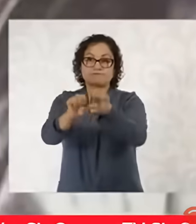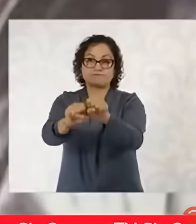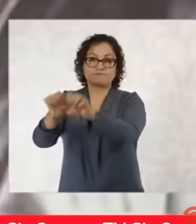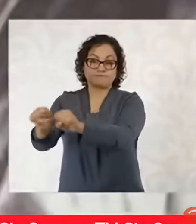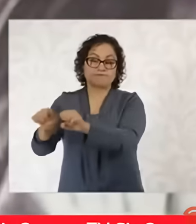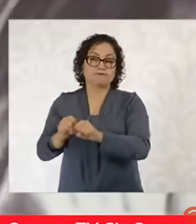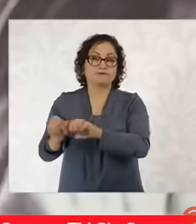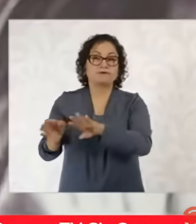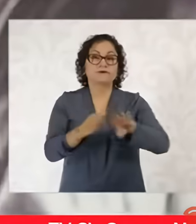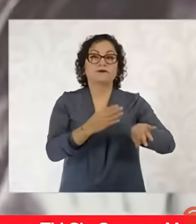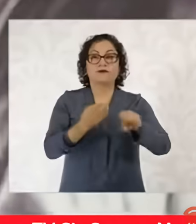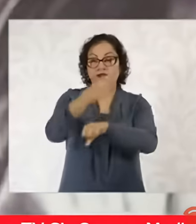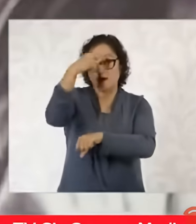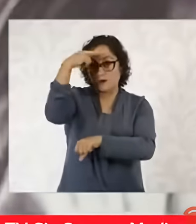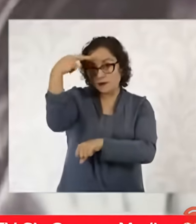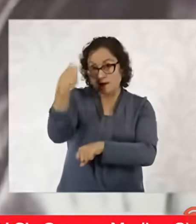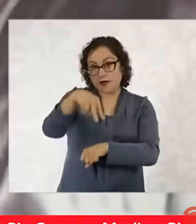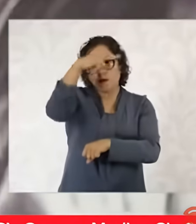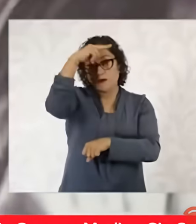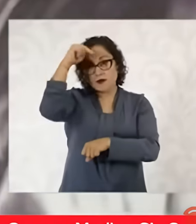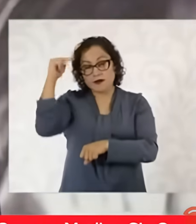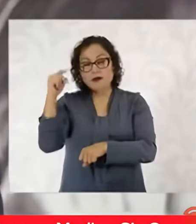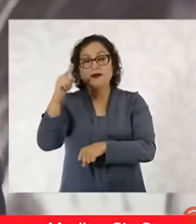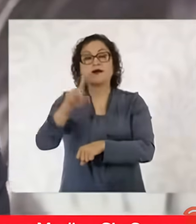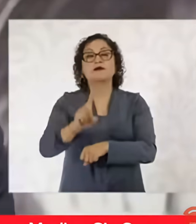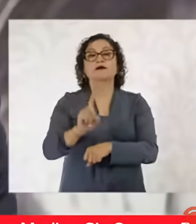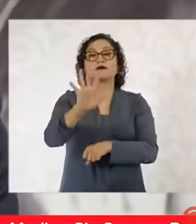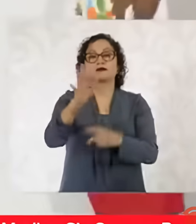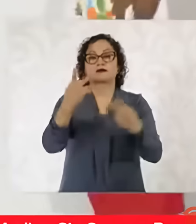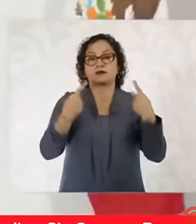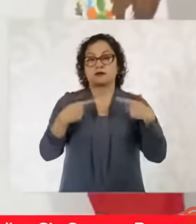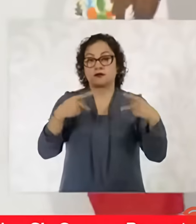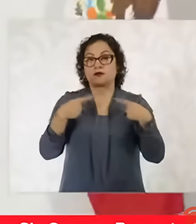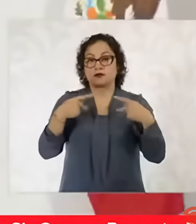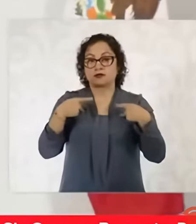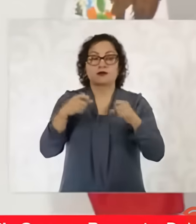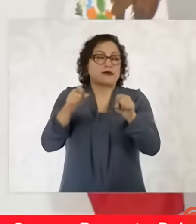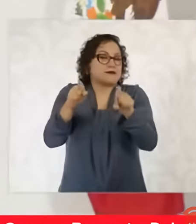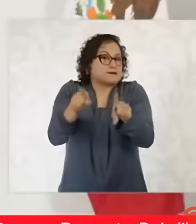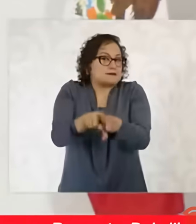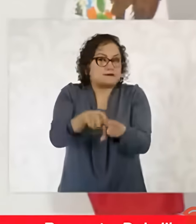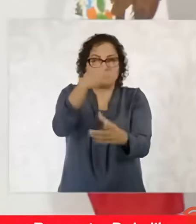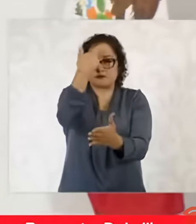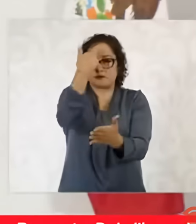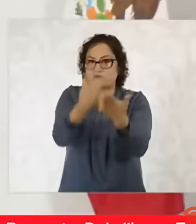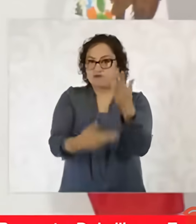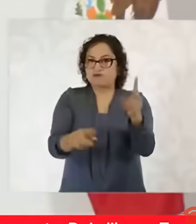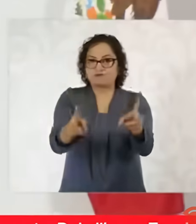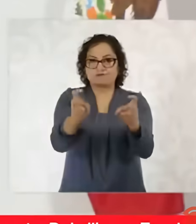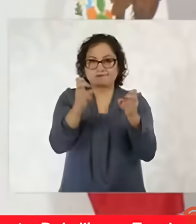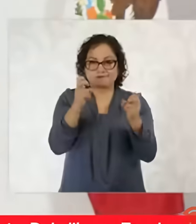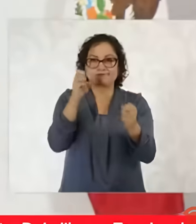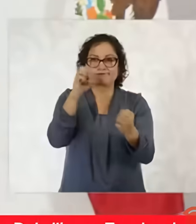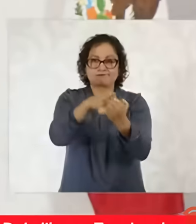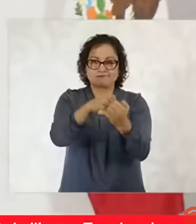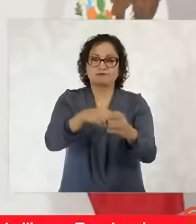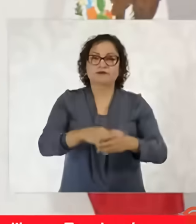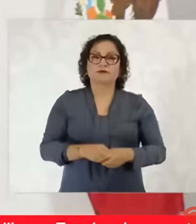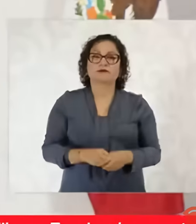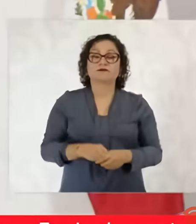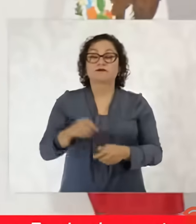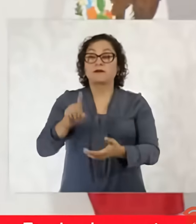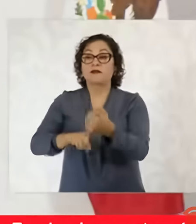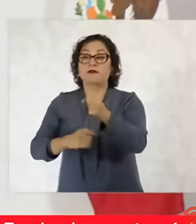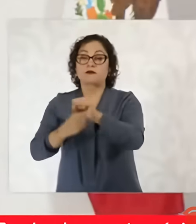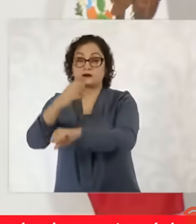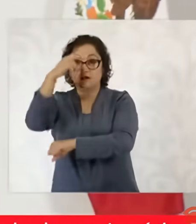de México y Nayarit fueron detenidas 35 personas dedicadas a este delito. En el Estado de México se cumplimentaron